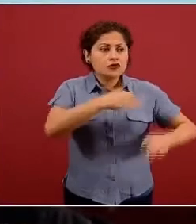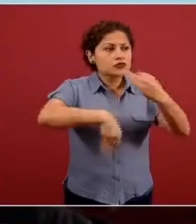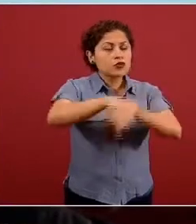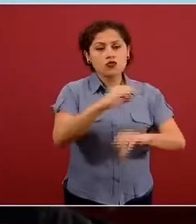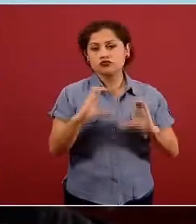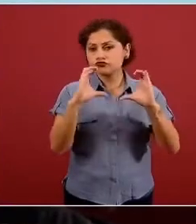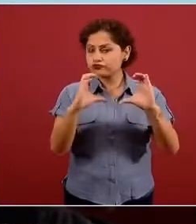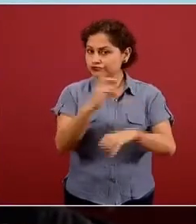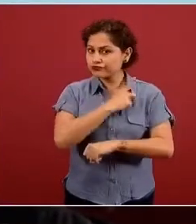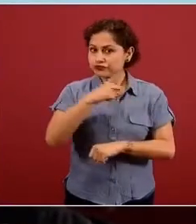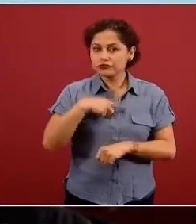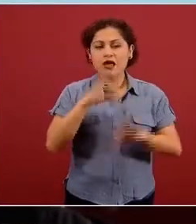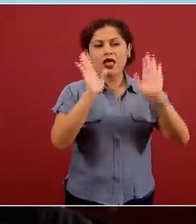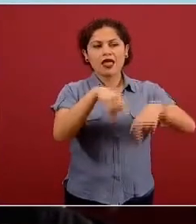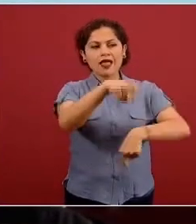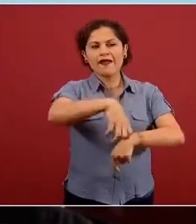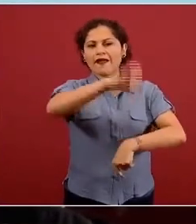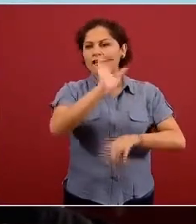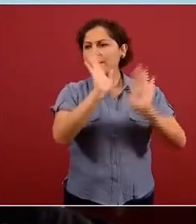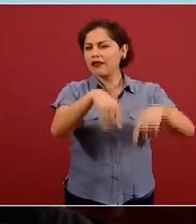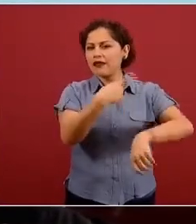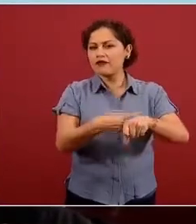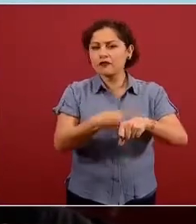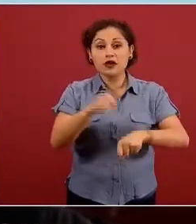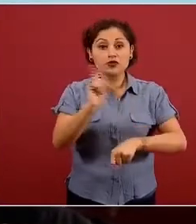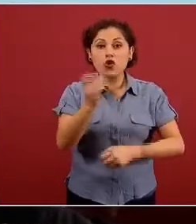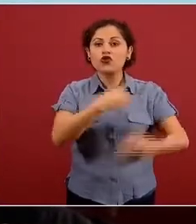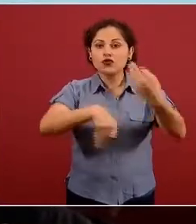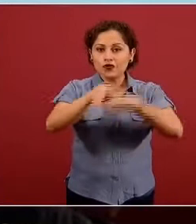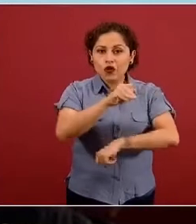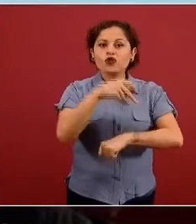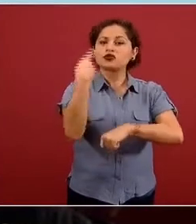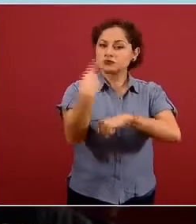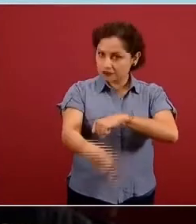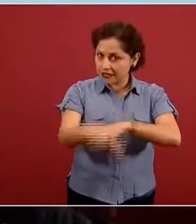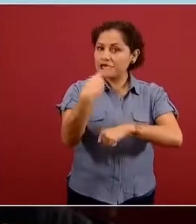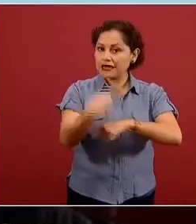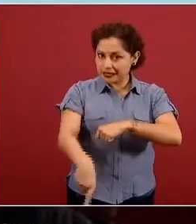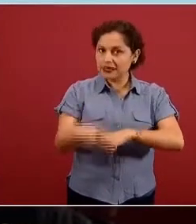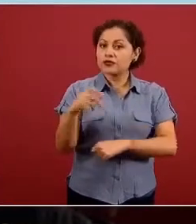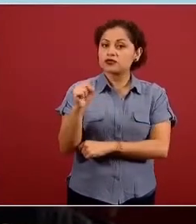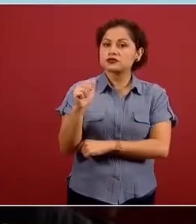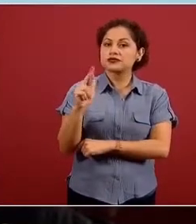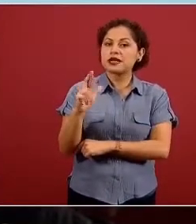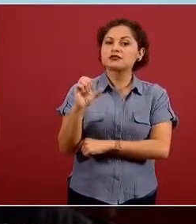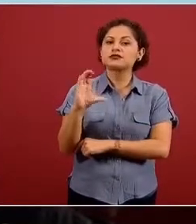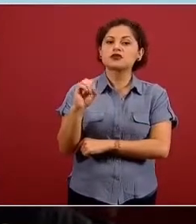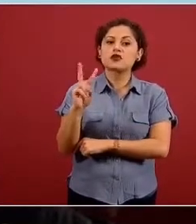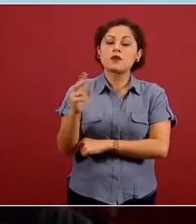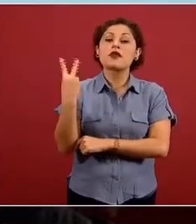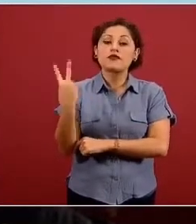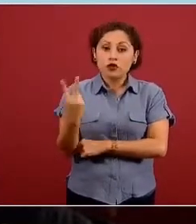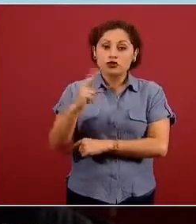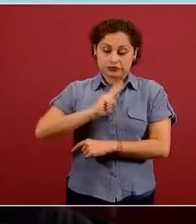COVID. Todas y todos nos podemos infectar por el virus SARS-CoV-2, el que causa COVID. Los mecanismos los hemos explicado y